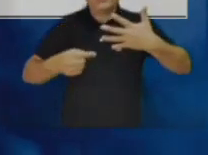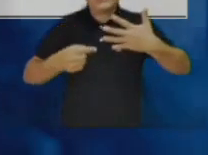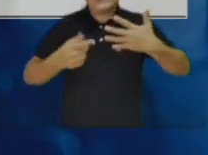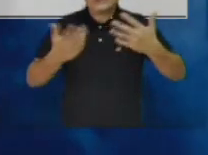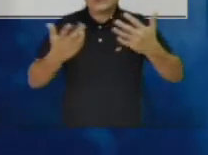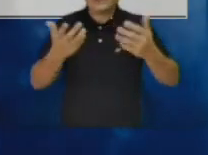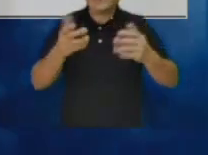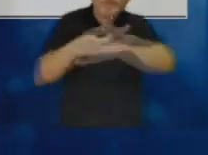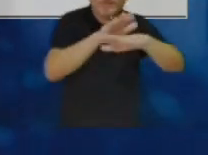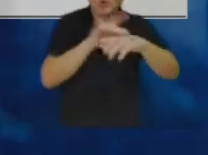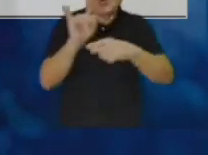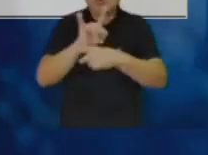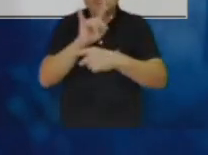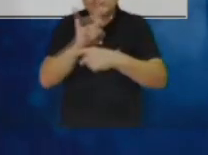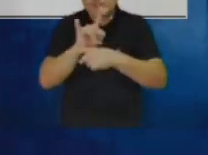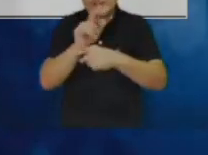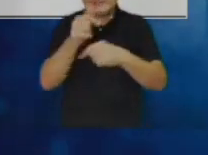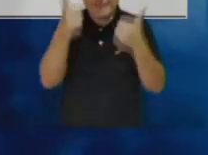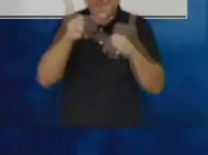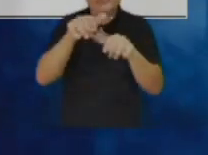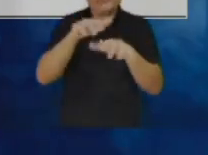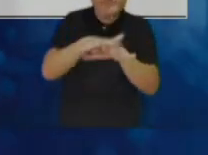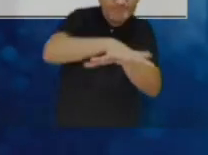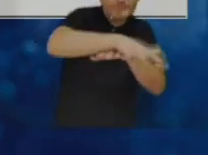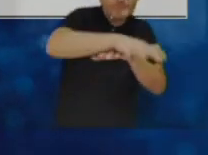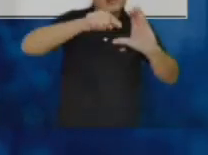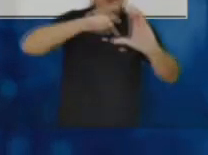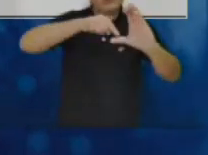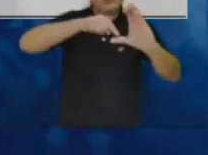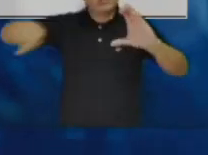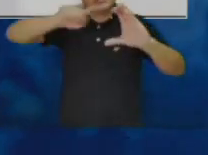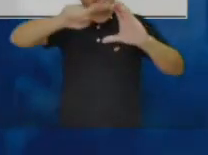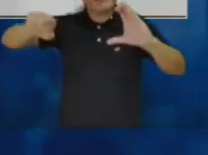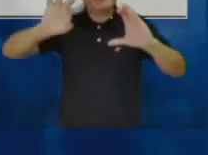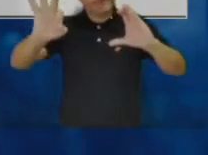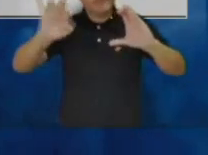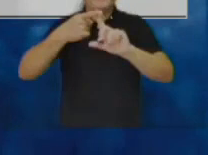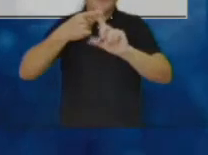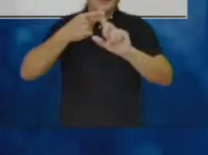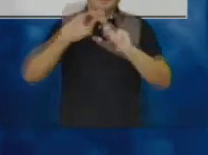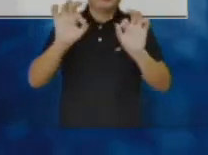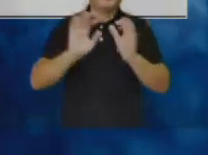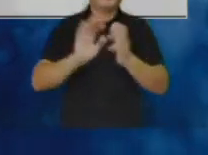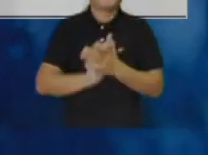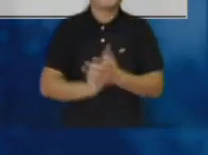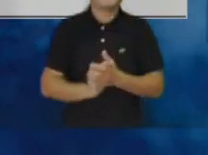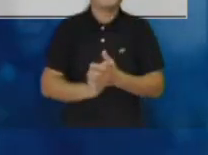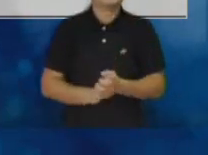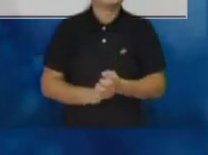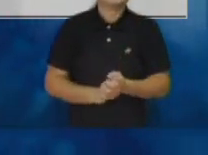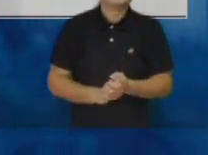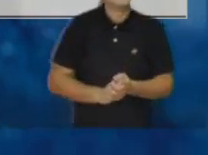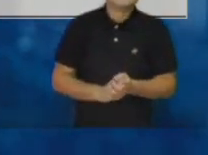la utilización de las frecuencias como medida preventiva antes de entrar en la parte curativa. También